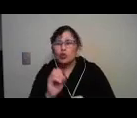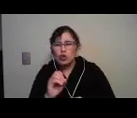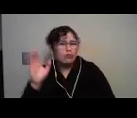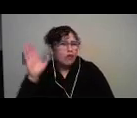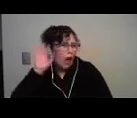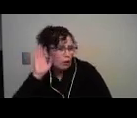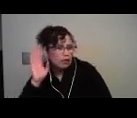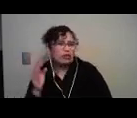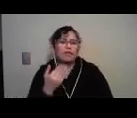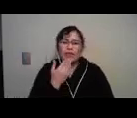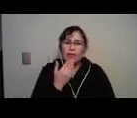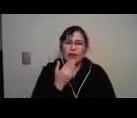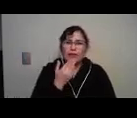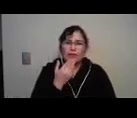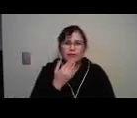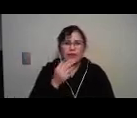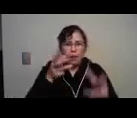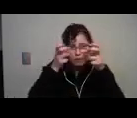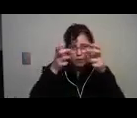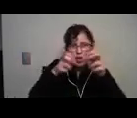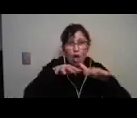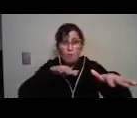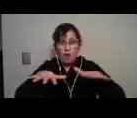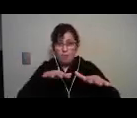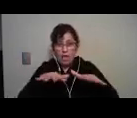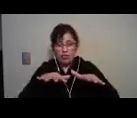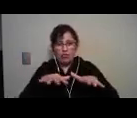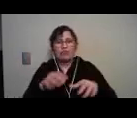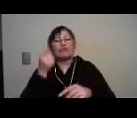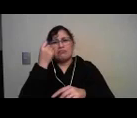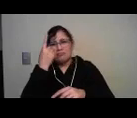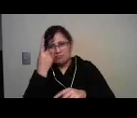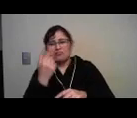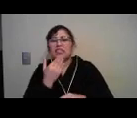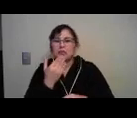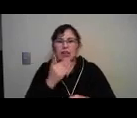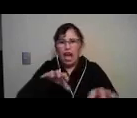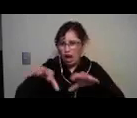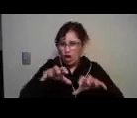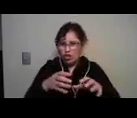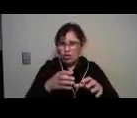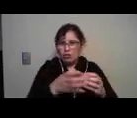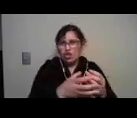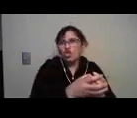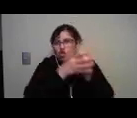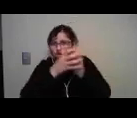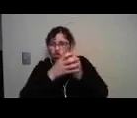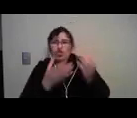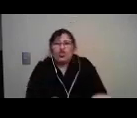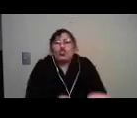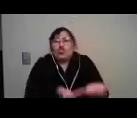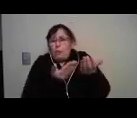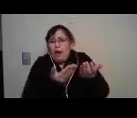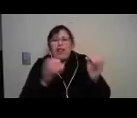ya, propiocepción a través del movimiento, la percepción del movimiento, del levantar cosas, del andar en bicicleta, ya, todo eso